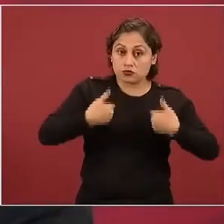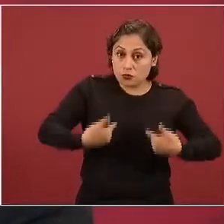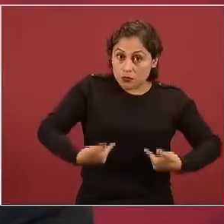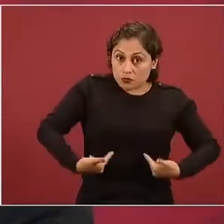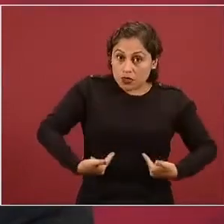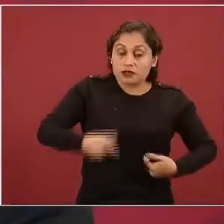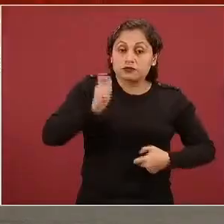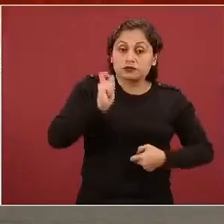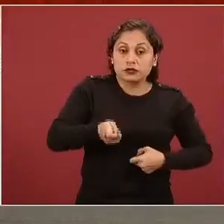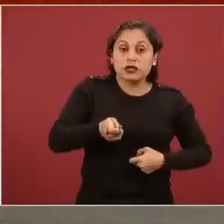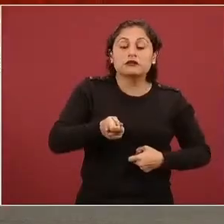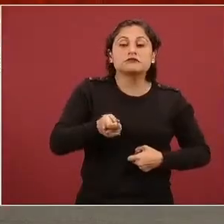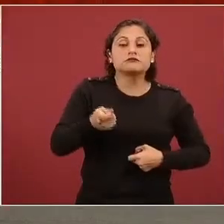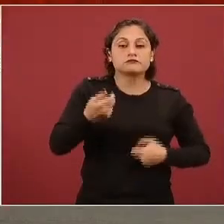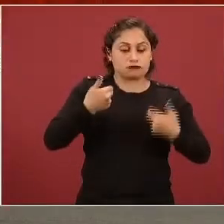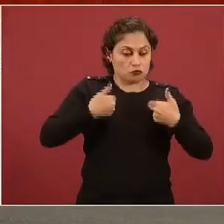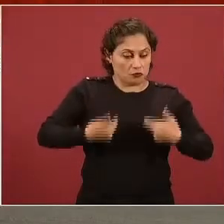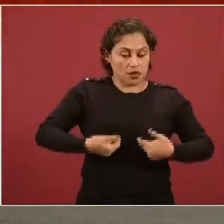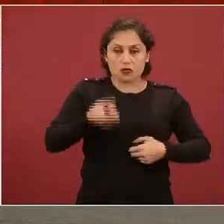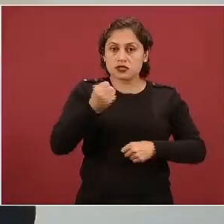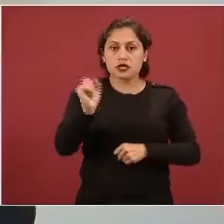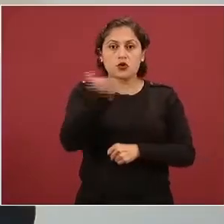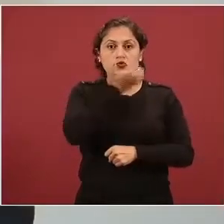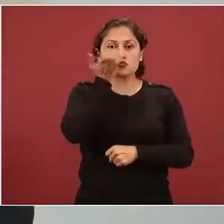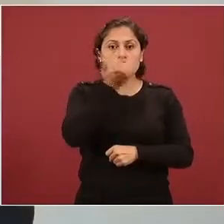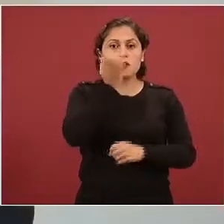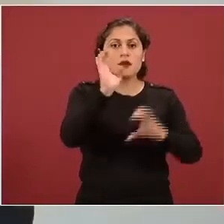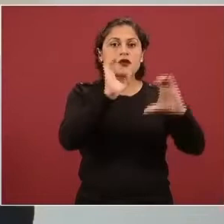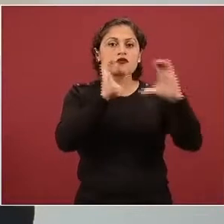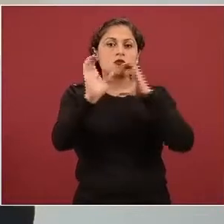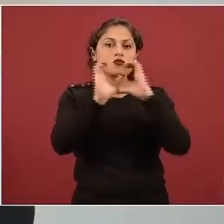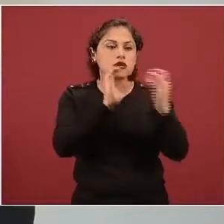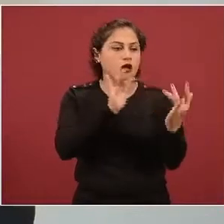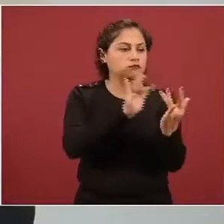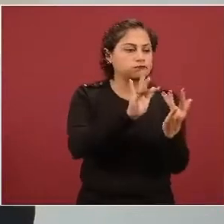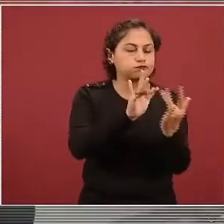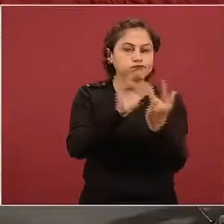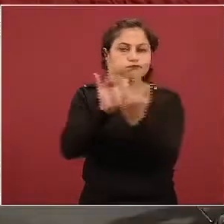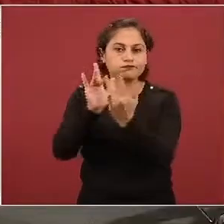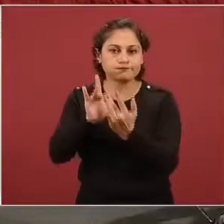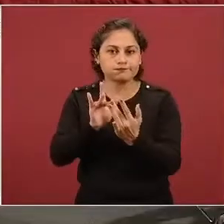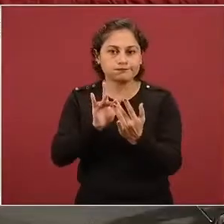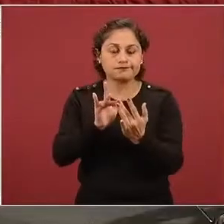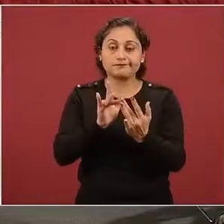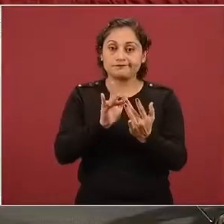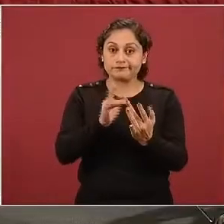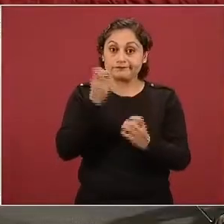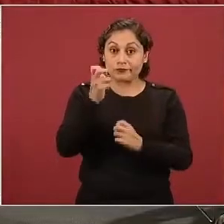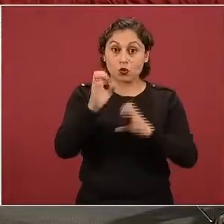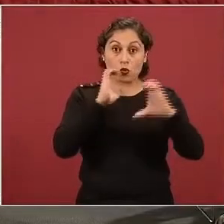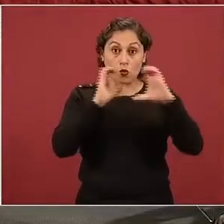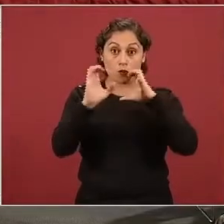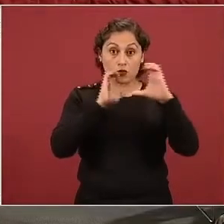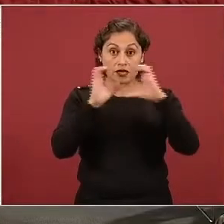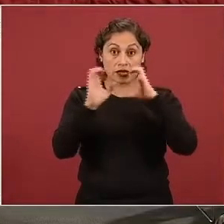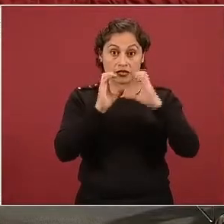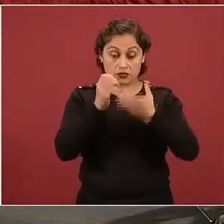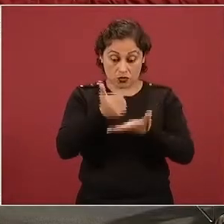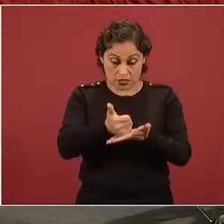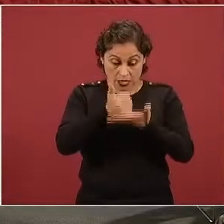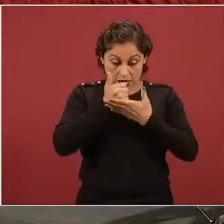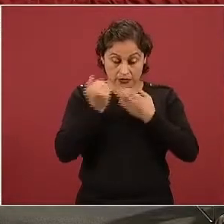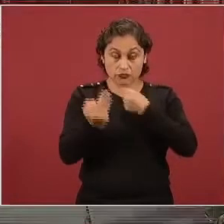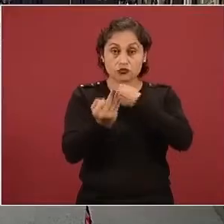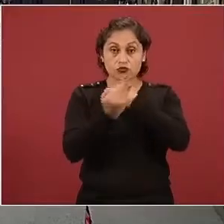necesita comunicarse constantemente. Dicha comunicación es un proceso que nos permite expresarnos